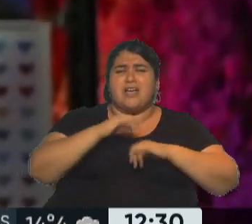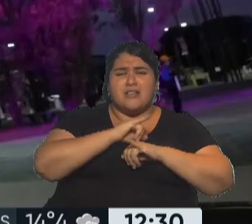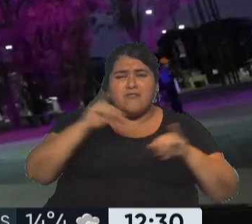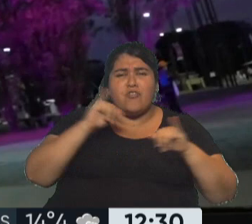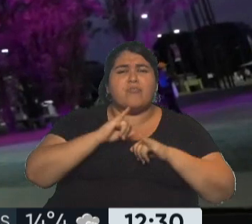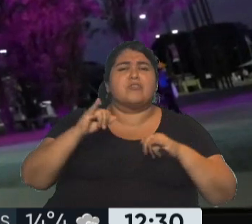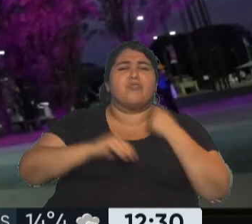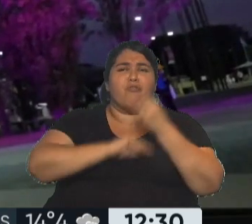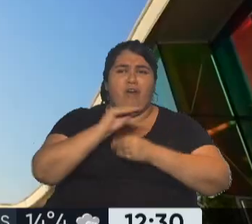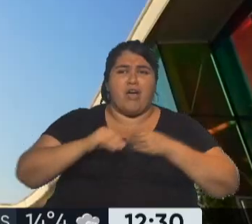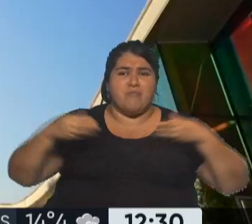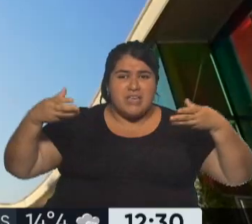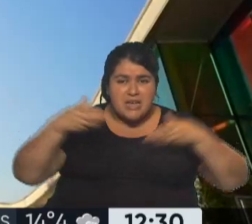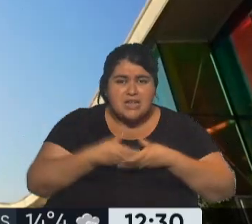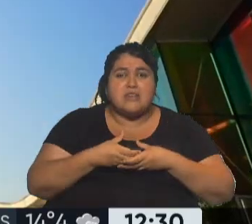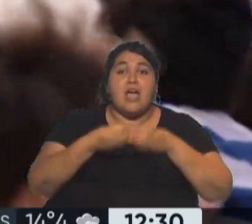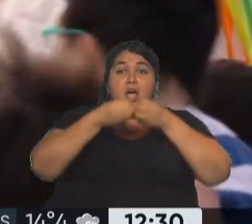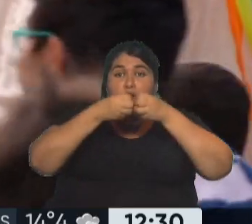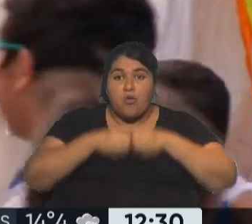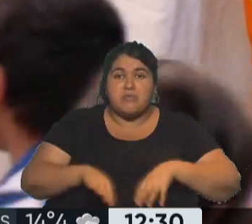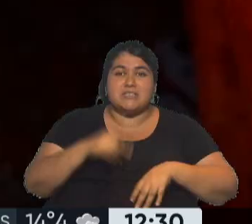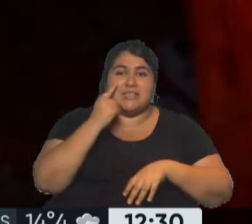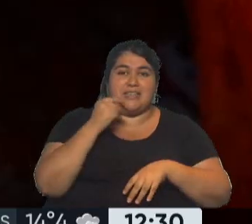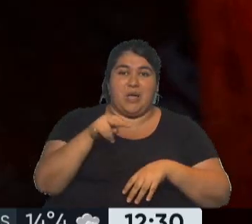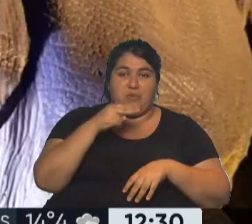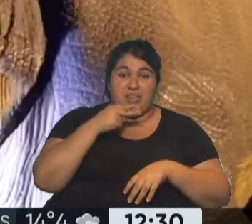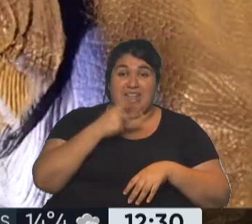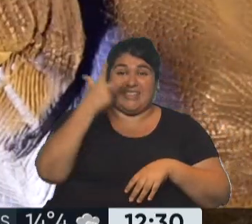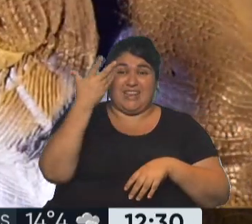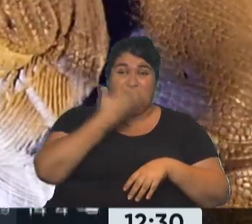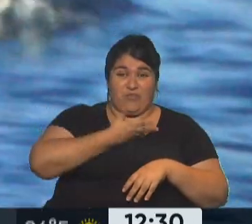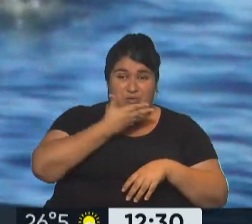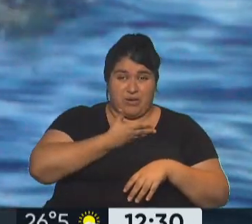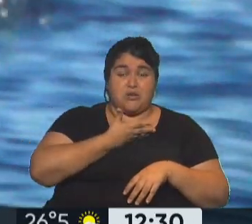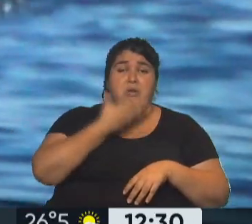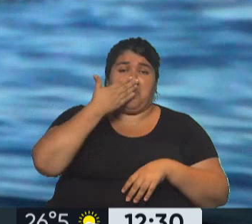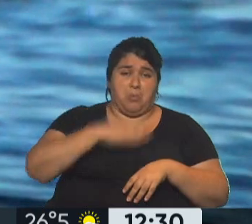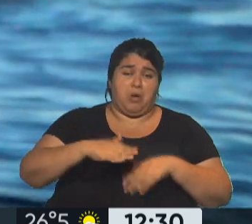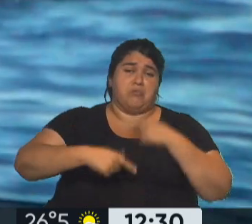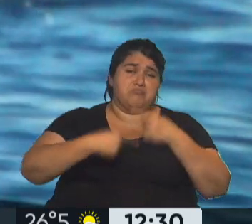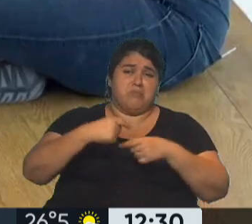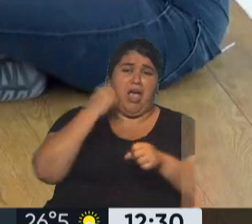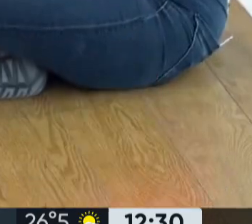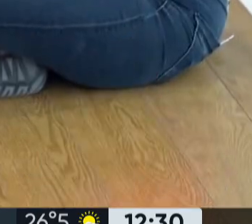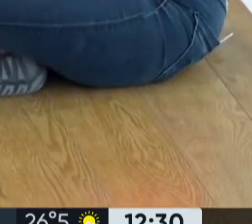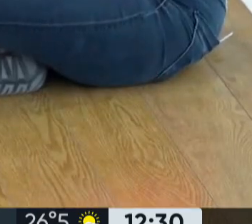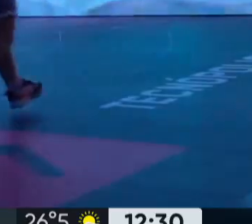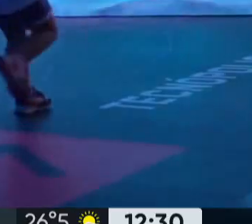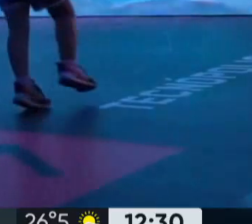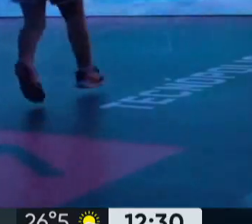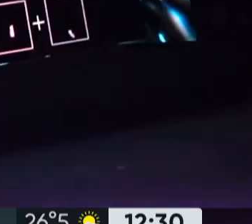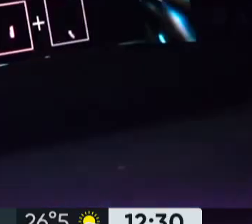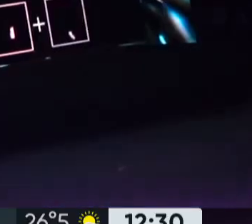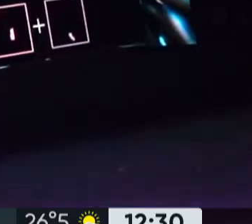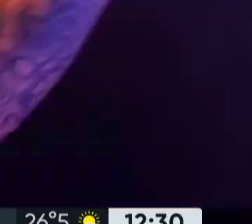con la familia y que va a arrancar este viernes 3 de febrero y va a continuar hasta el próximo 5 de marzo. Este